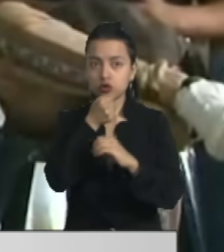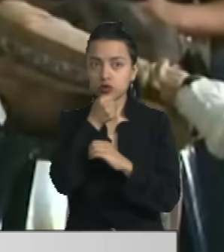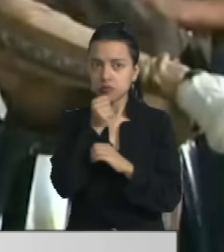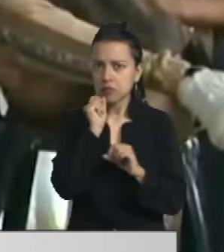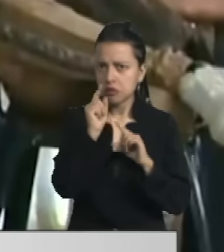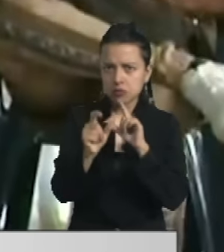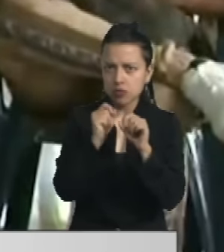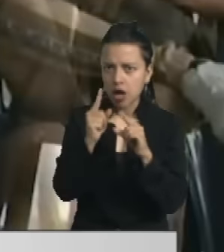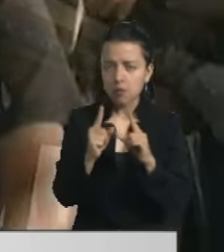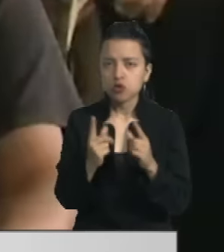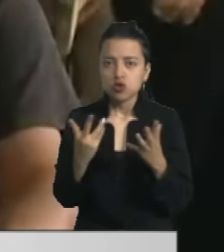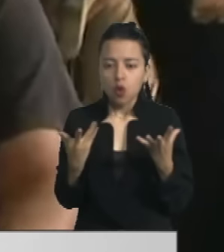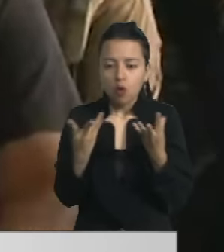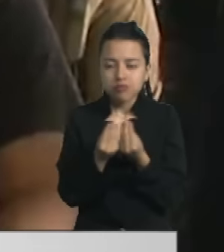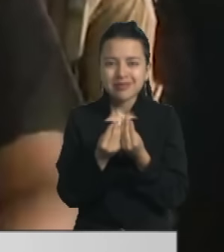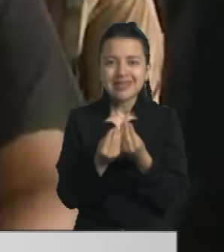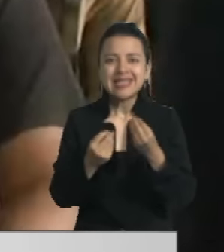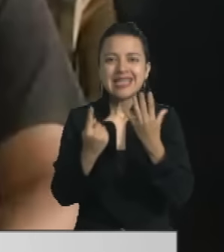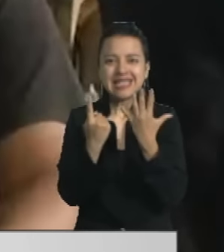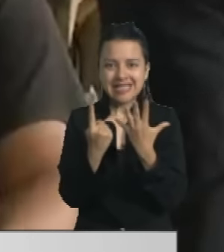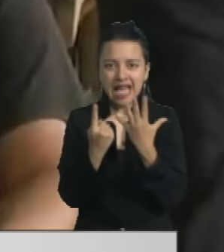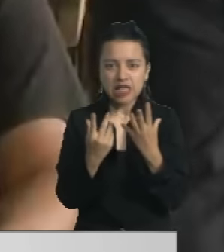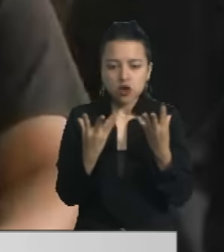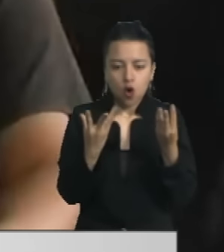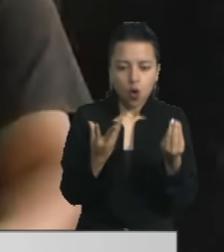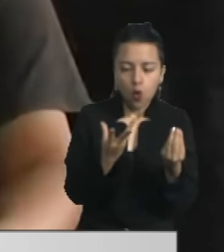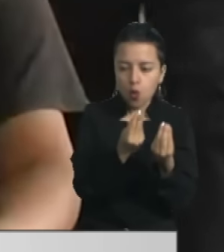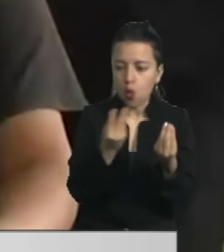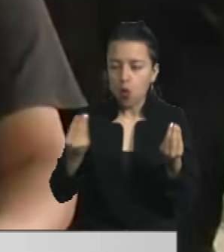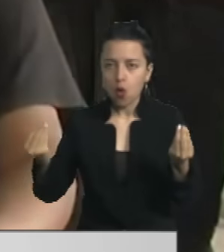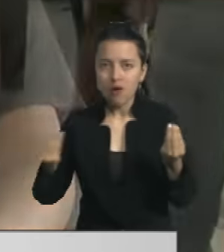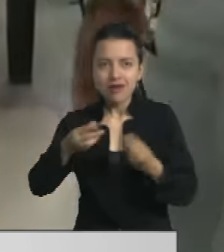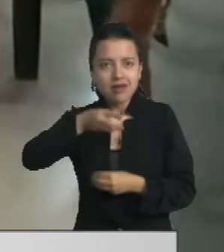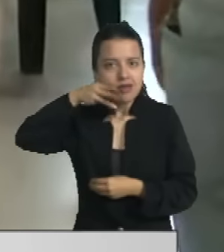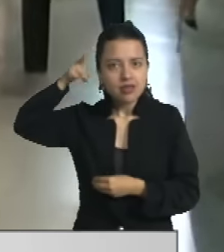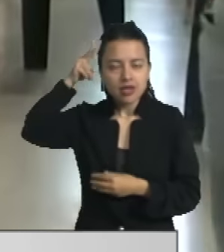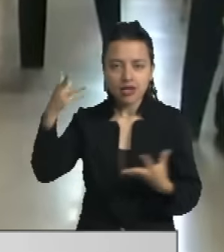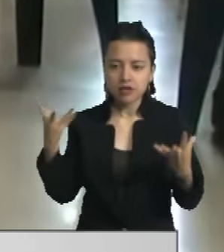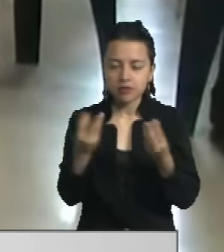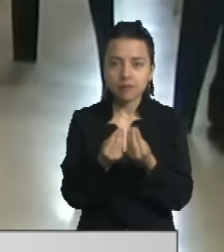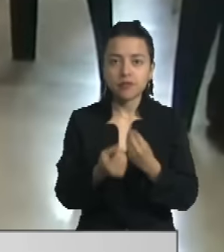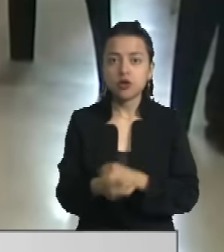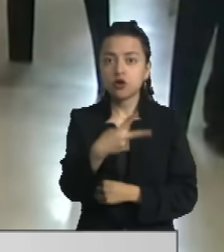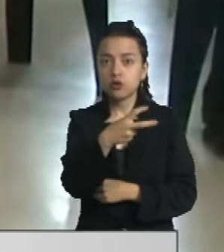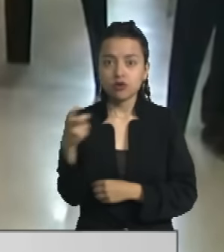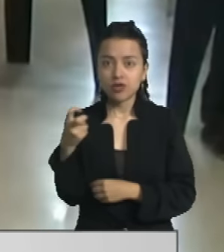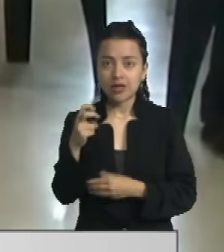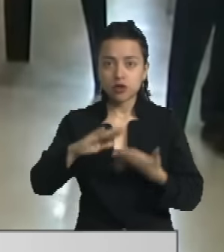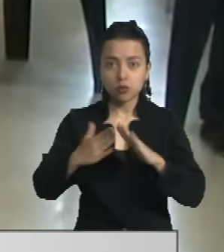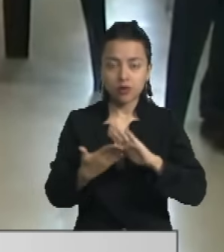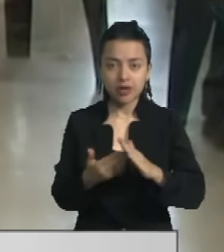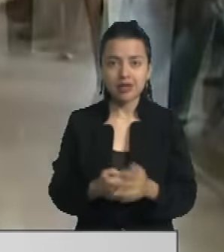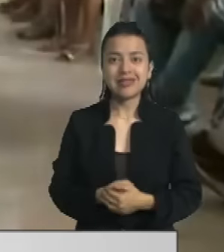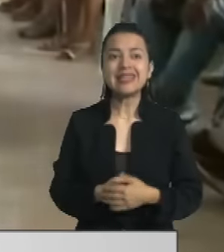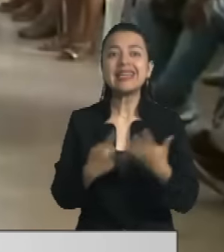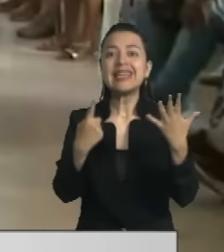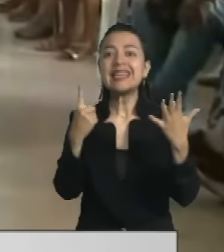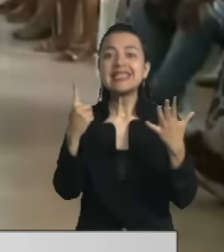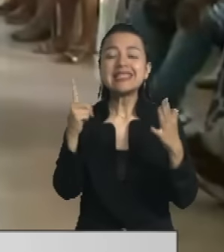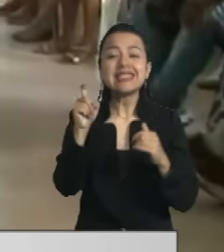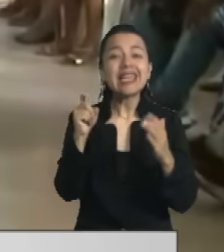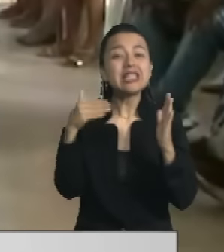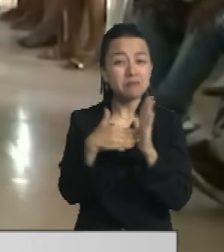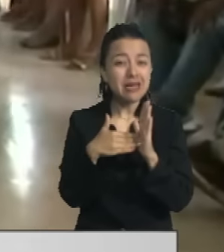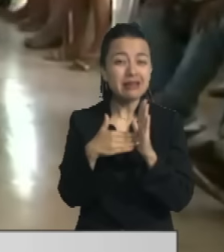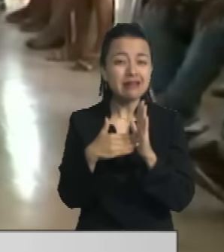indígenas 45000 personas 246 comunidades y 6000 guardias indígenas dicen